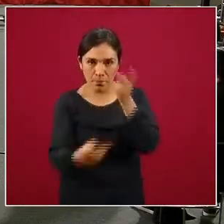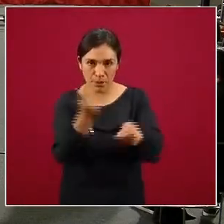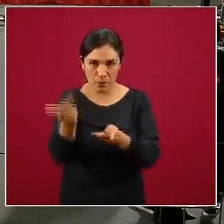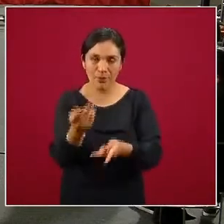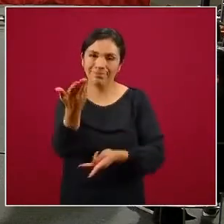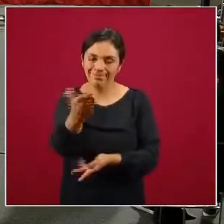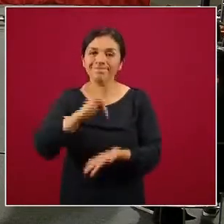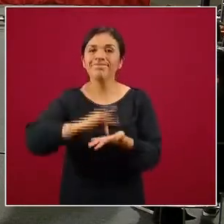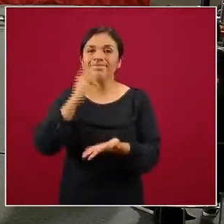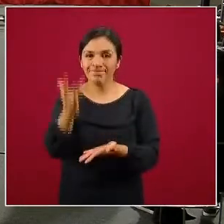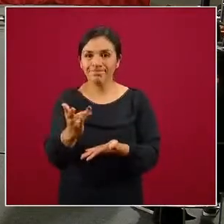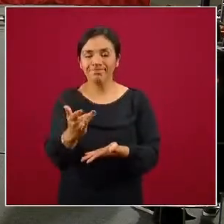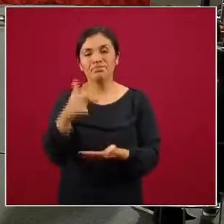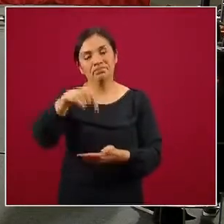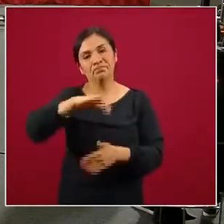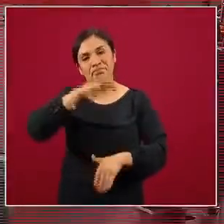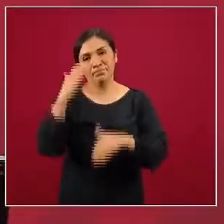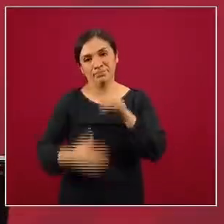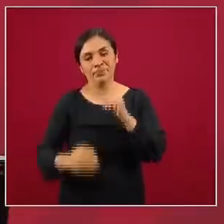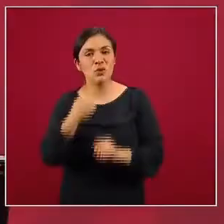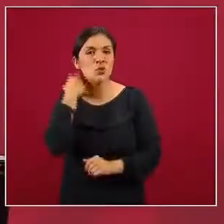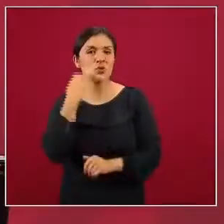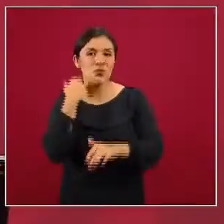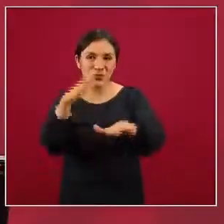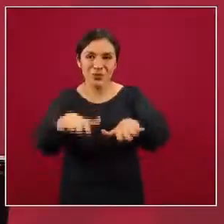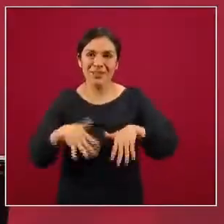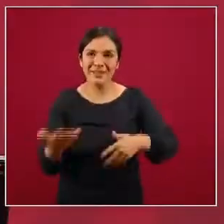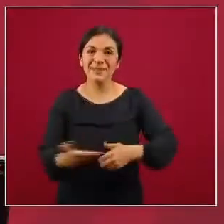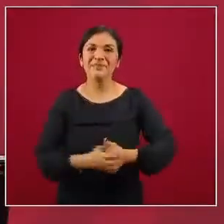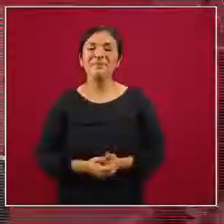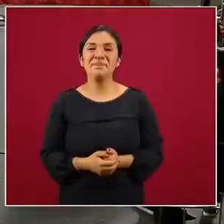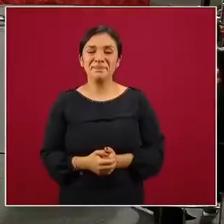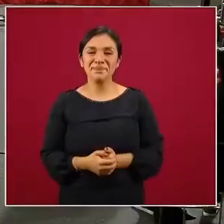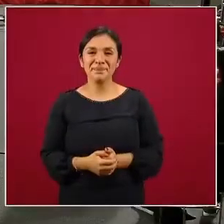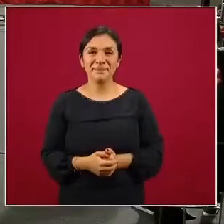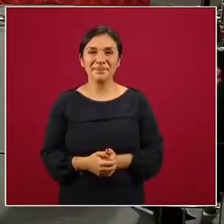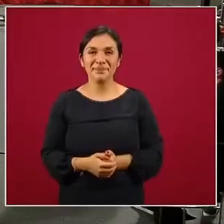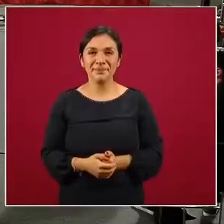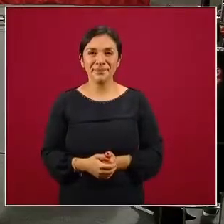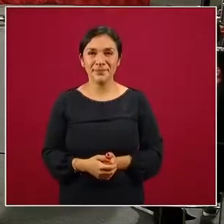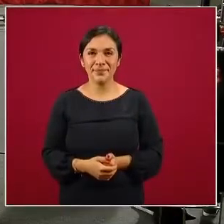usted. Muchas gracias. Aquí termina la conferencia de prensa. Gracias.